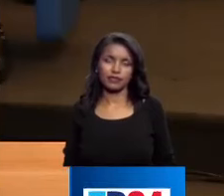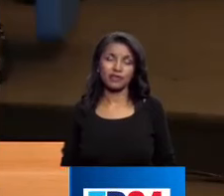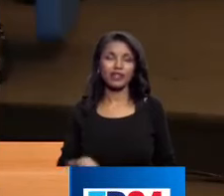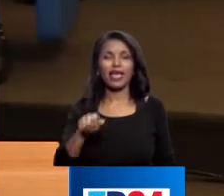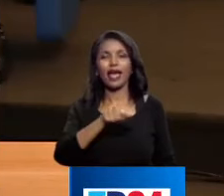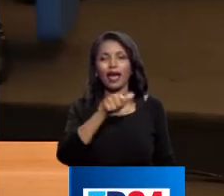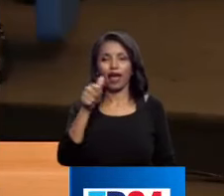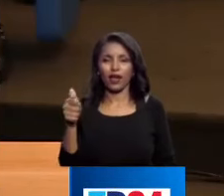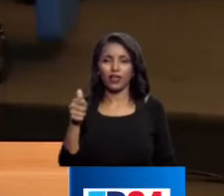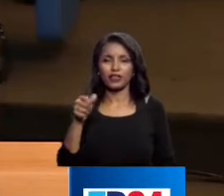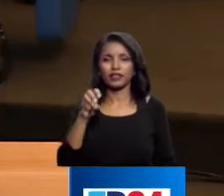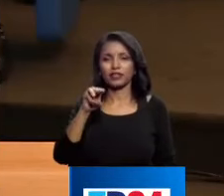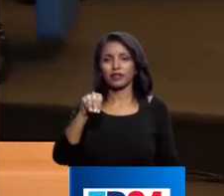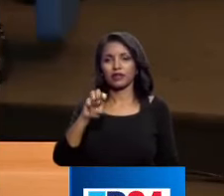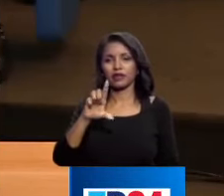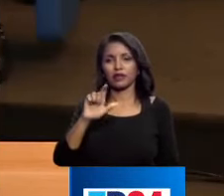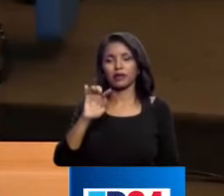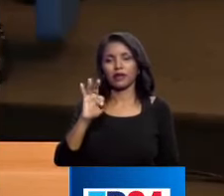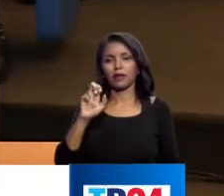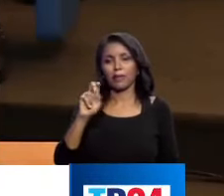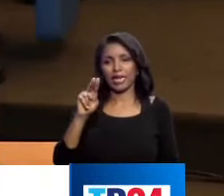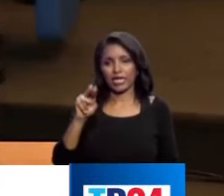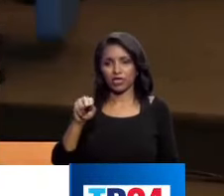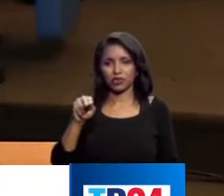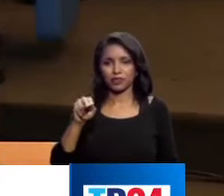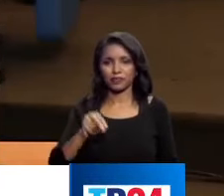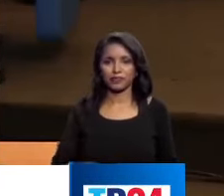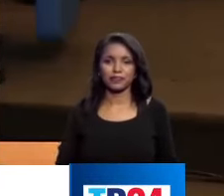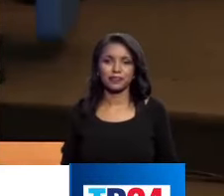Pasamos ahora al candidato Melitón Arrocha.